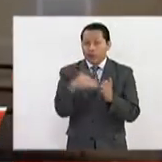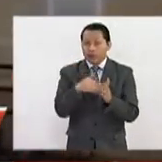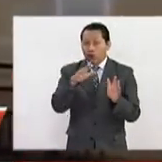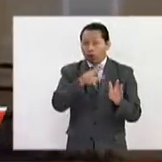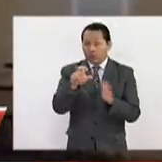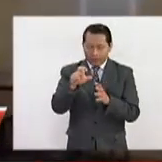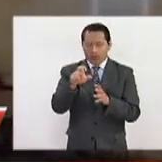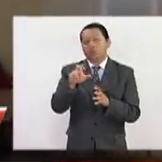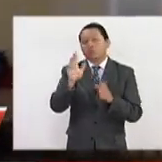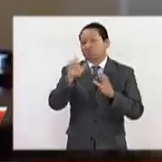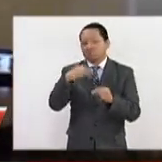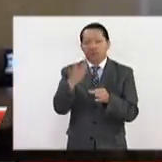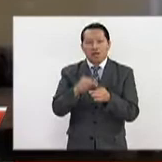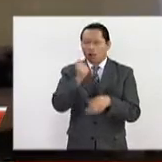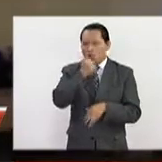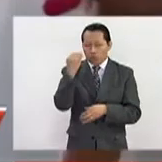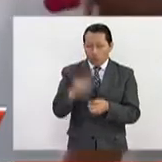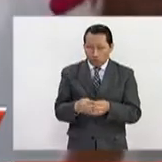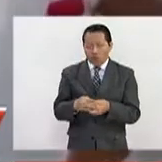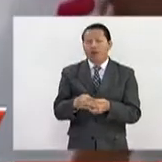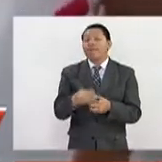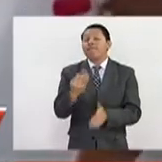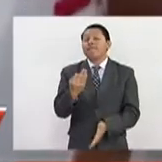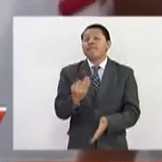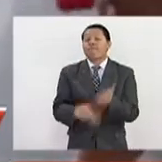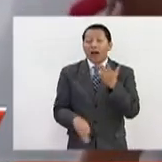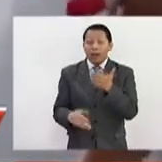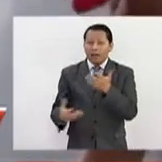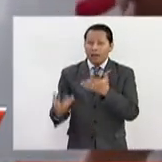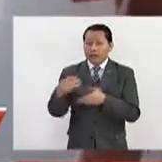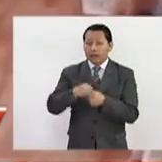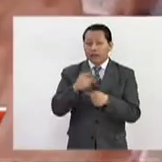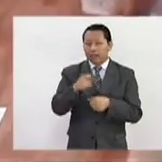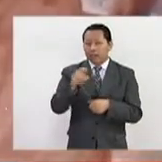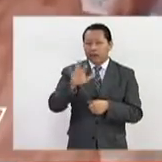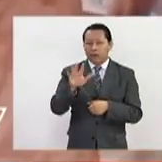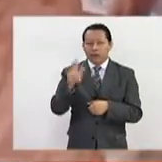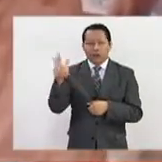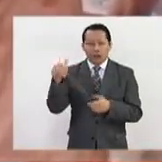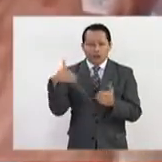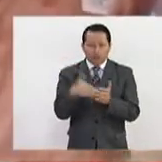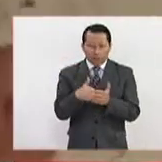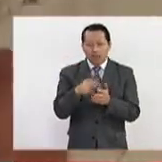1,169,819 alumnos ya asisten a clase y únicamente restan por reintegrarse